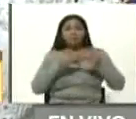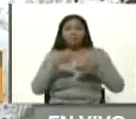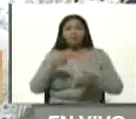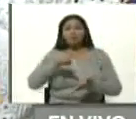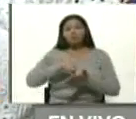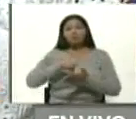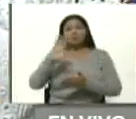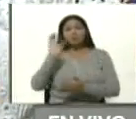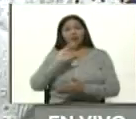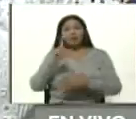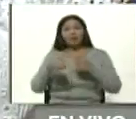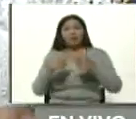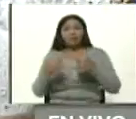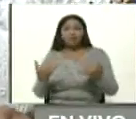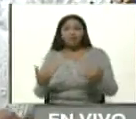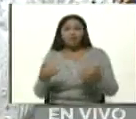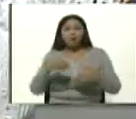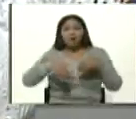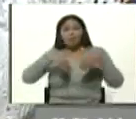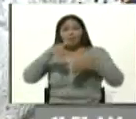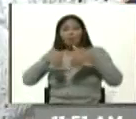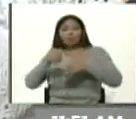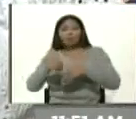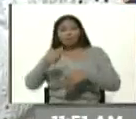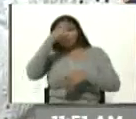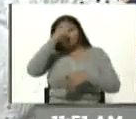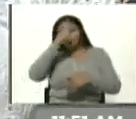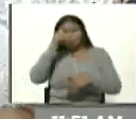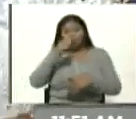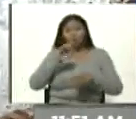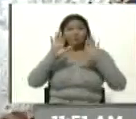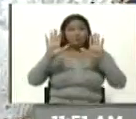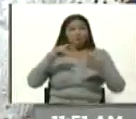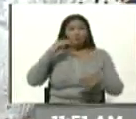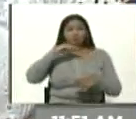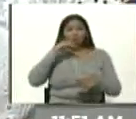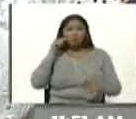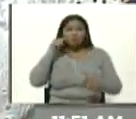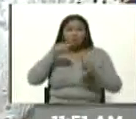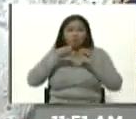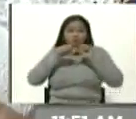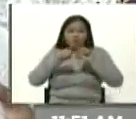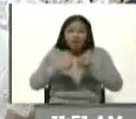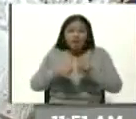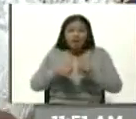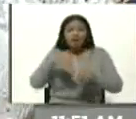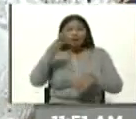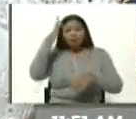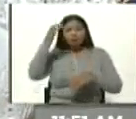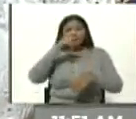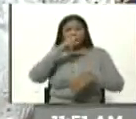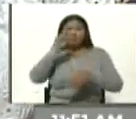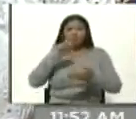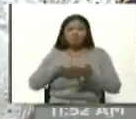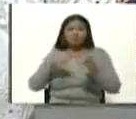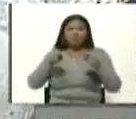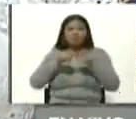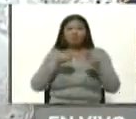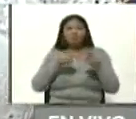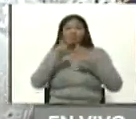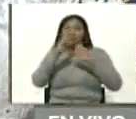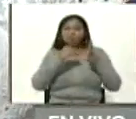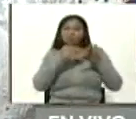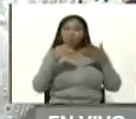Caracas, a propósito del simulacro electoral efectuado este domingo 10 de octubre, fijado por el Consejo Nacional Electoral como parte del cronograma para